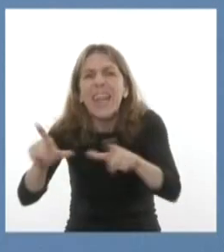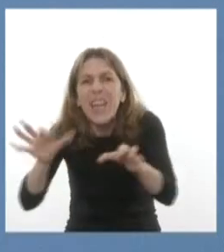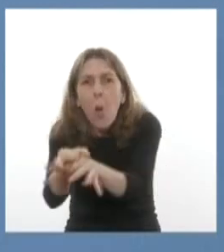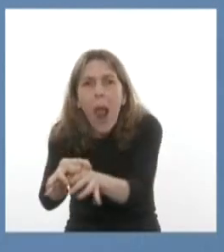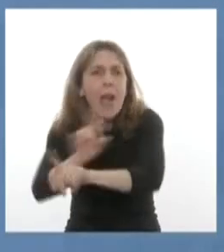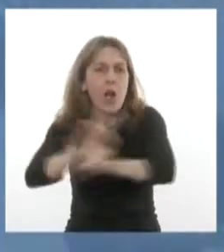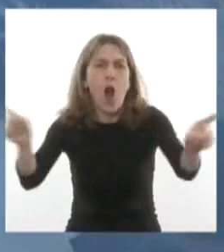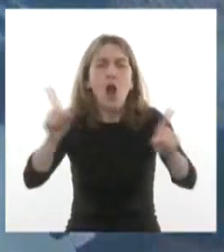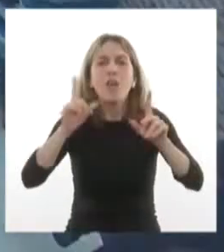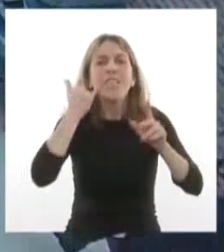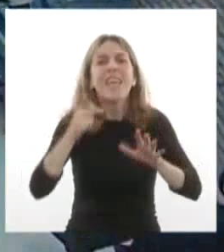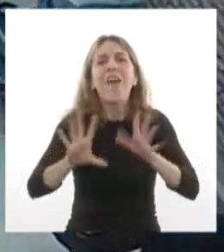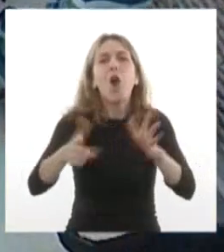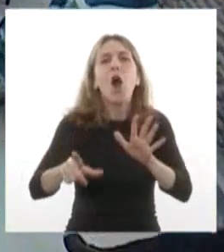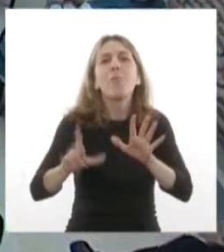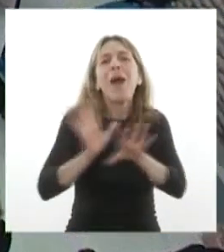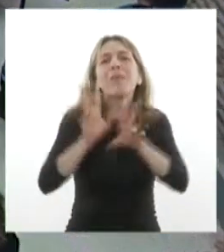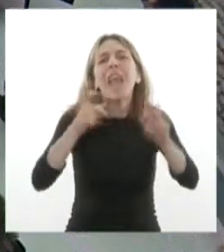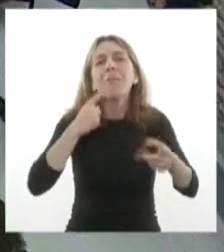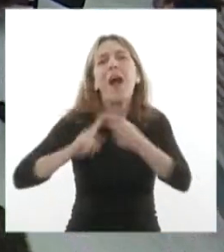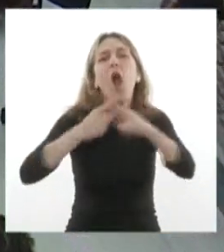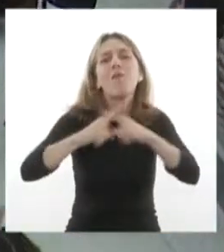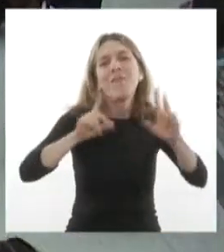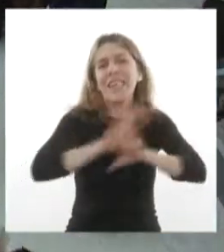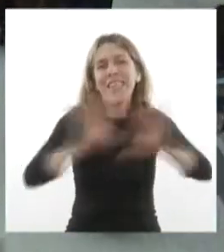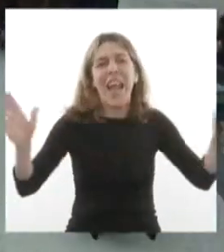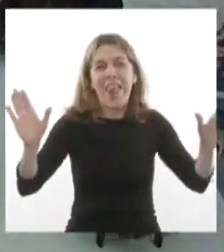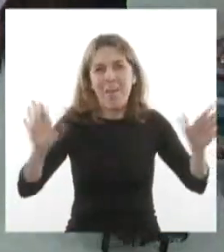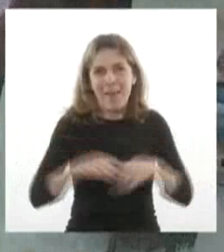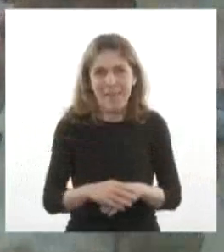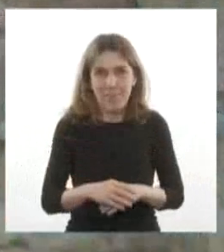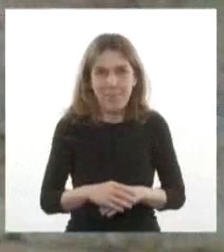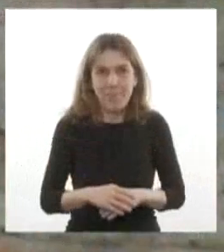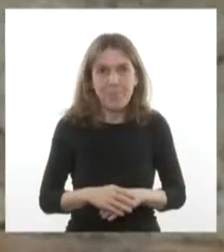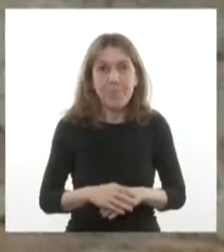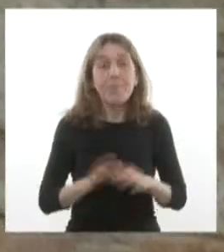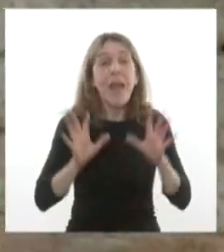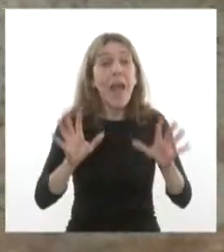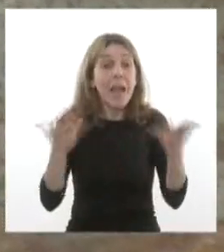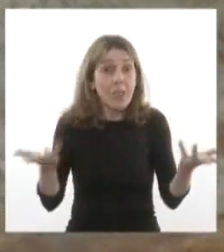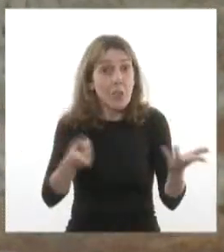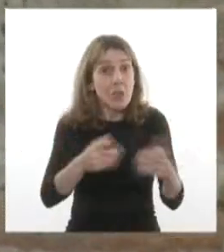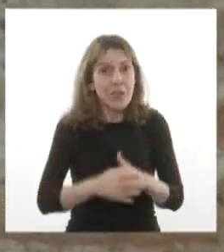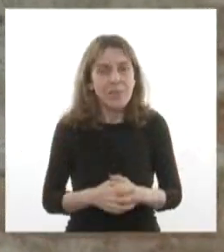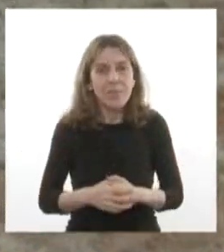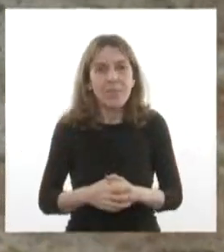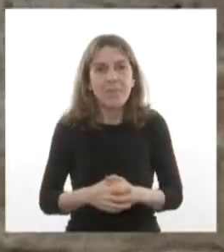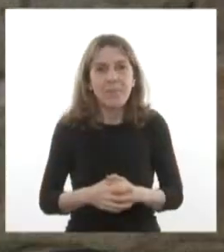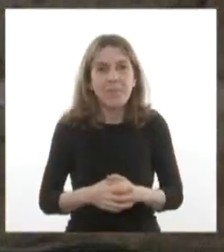de convivencia. Simplemente. Simplemente. Así es que,